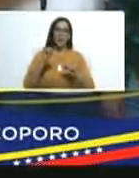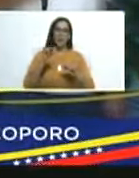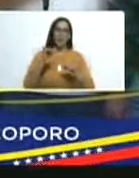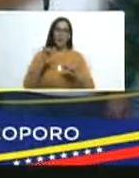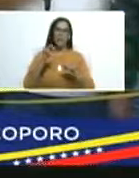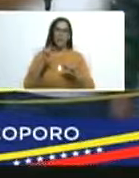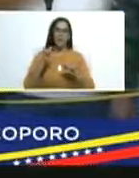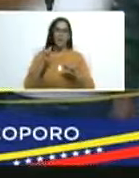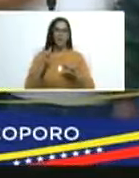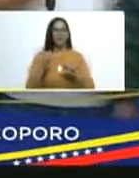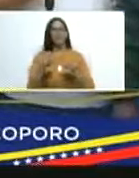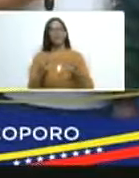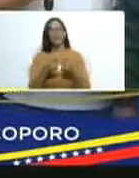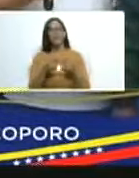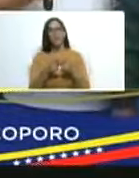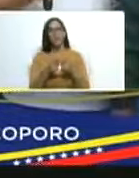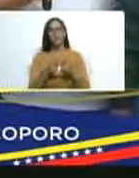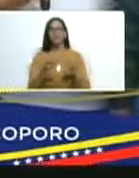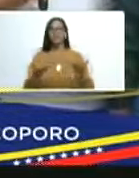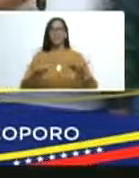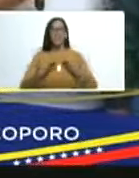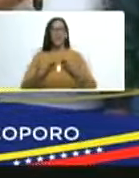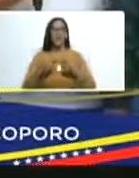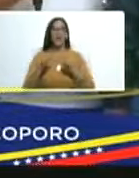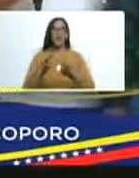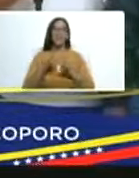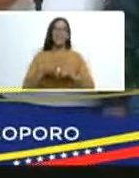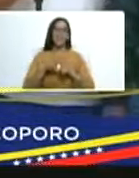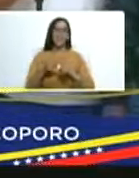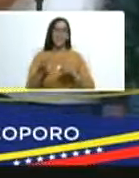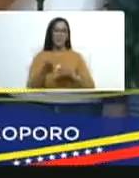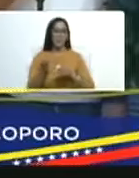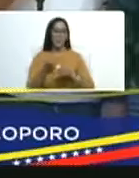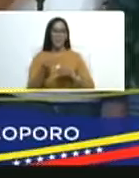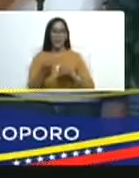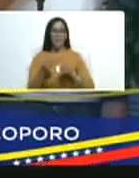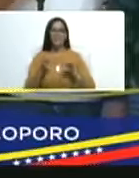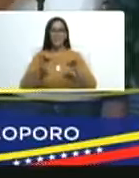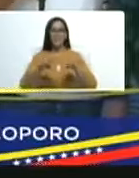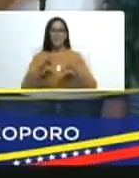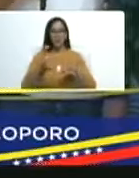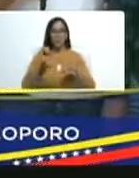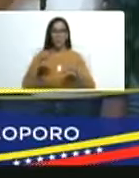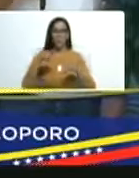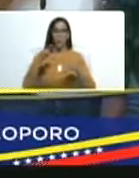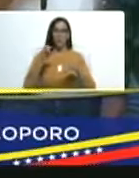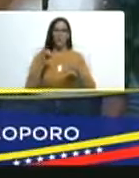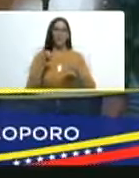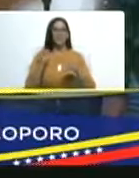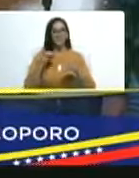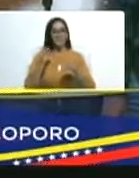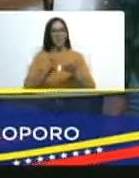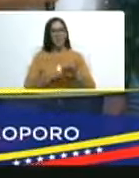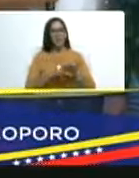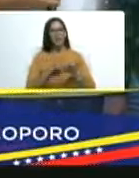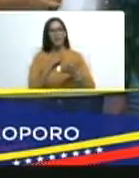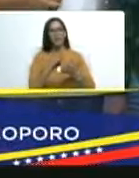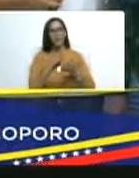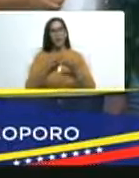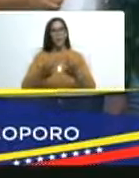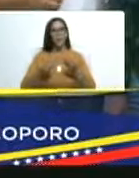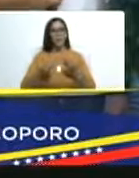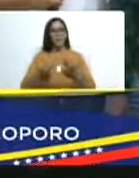con sus ingenieros dándonos el taller cómo es la siembra del coporo, y sí, verdad que nos ha gustado bastante,